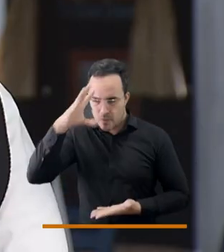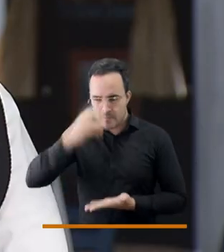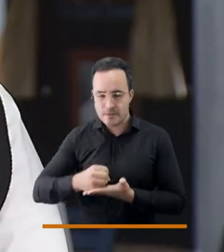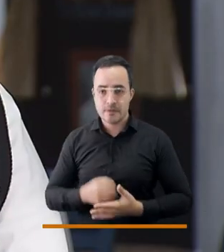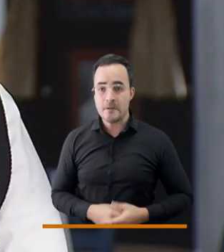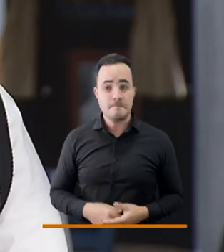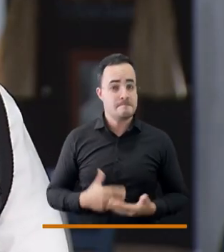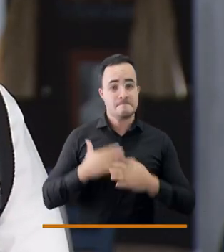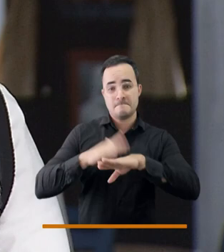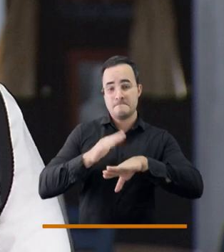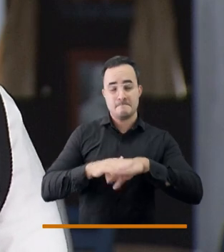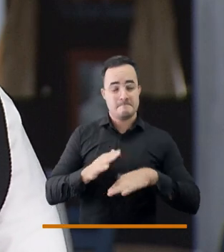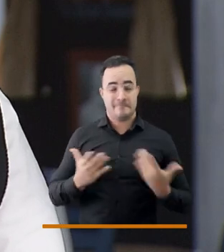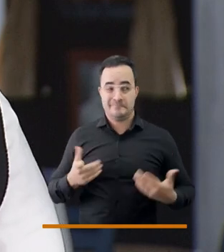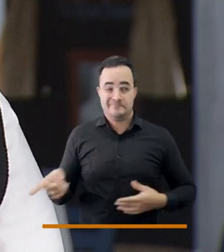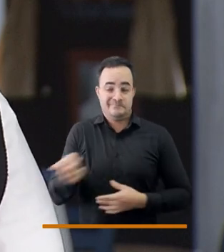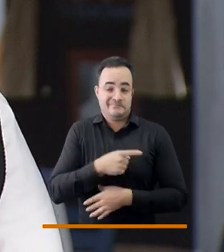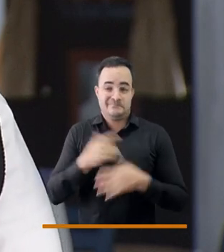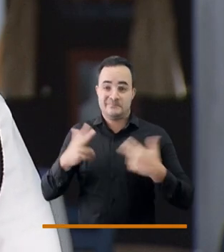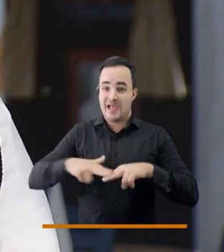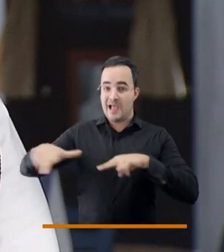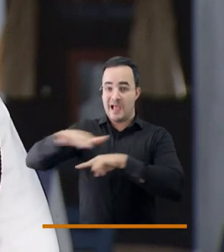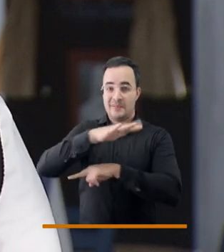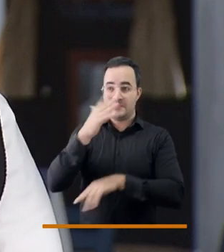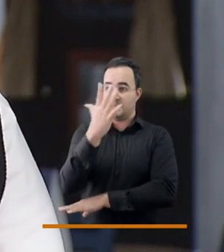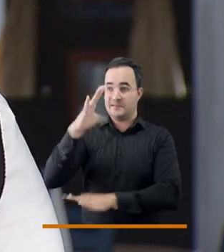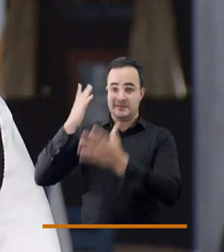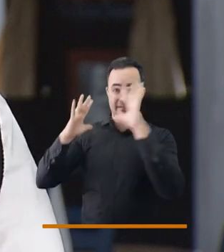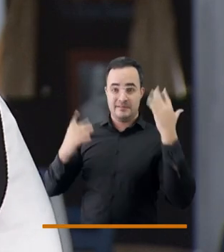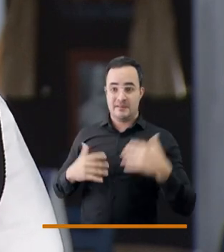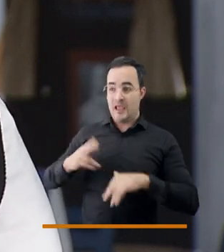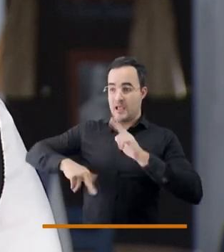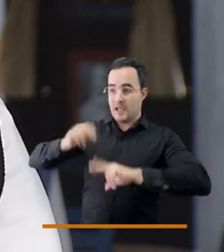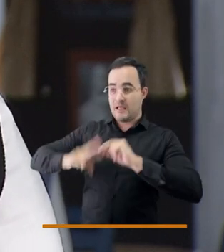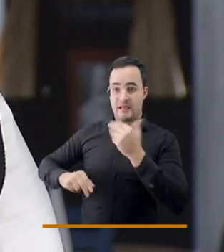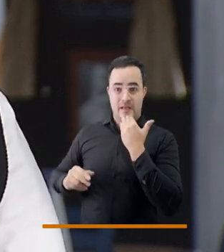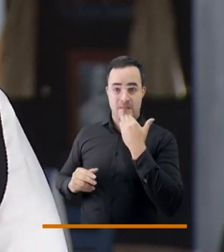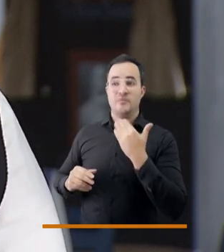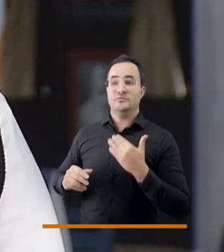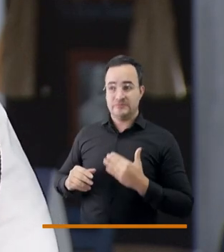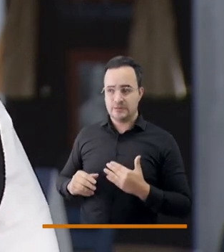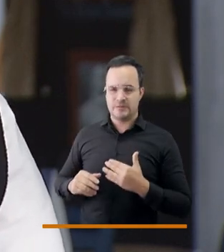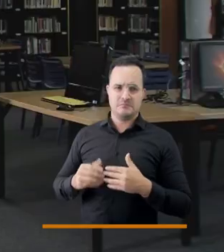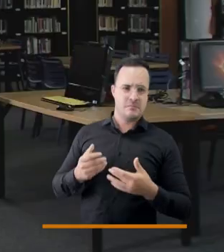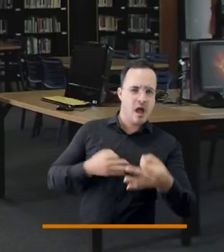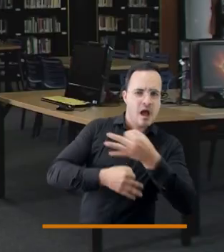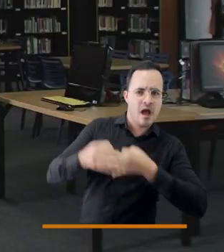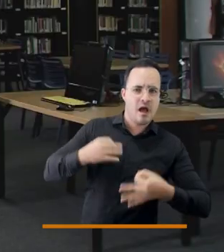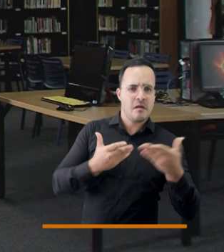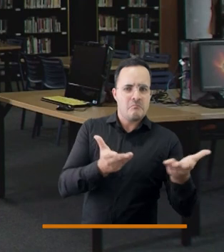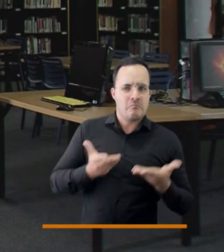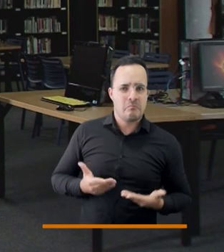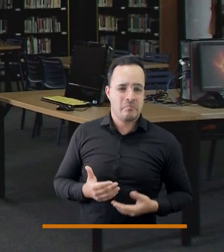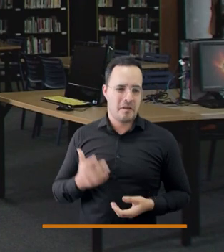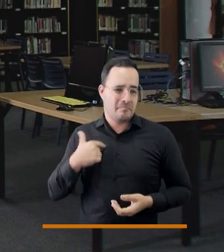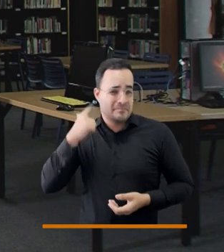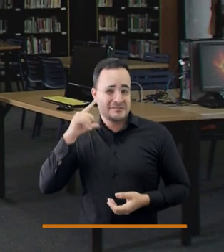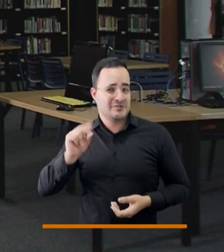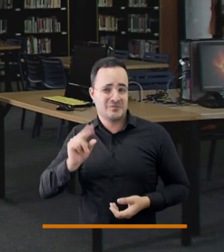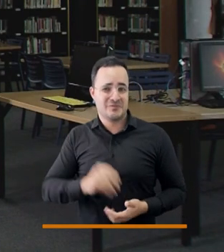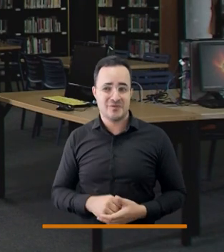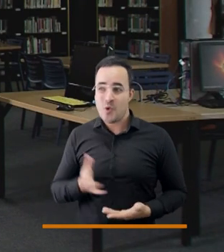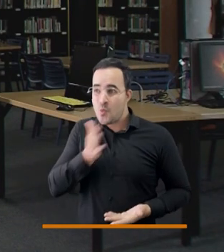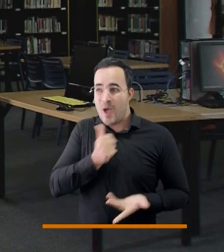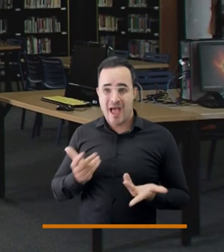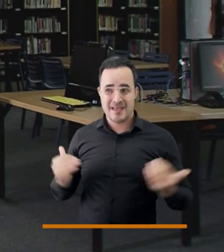hay compensación que cubra los daños ambientales que sufriría este corregimiento. Por eso no estamos pensando en compensación.